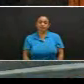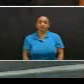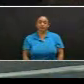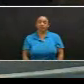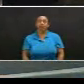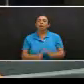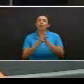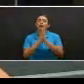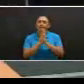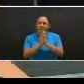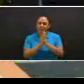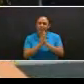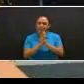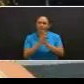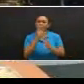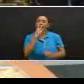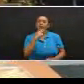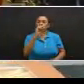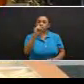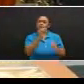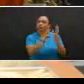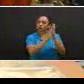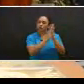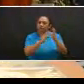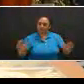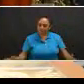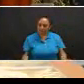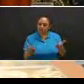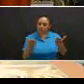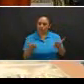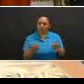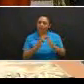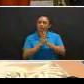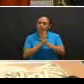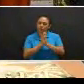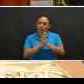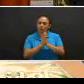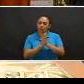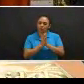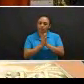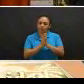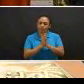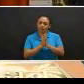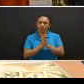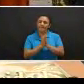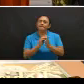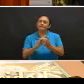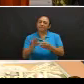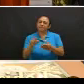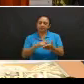Le voy a pedir a mis hermanos de alabanza si me hacen favor de subir mientras le leo otro texto.